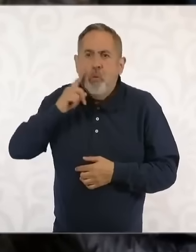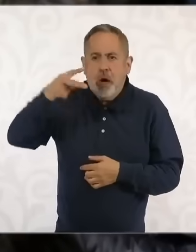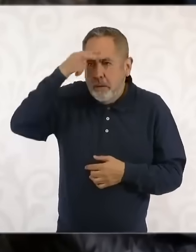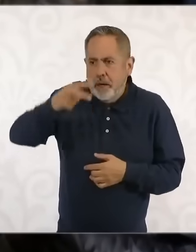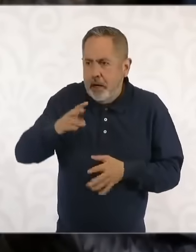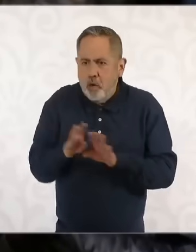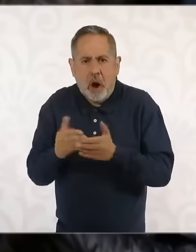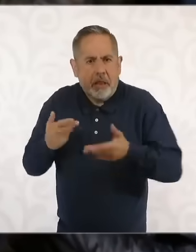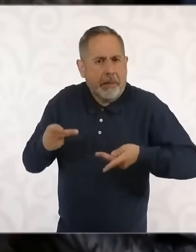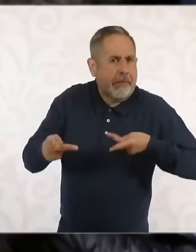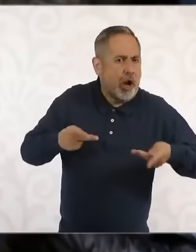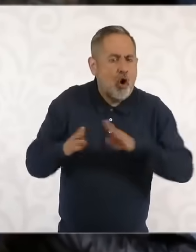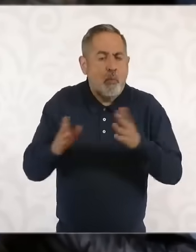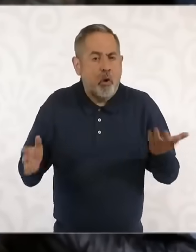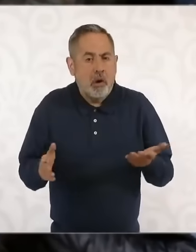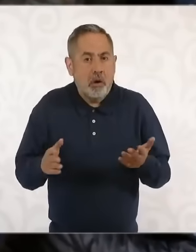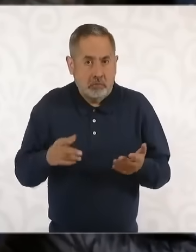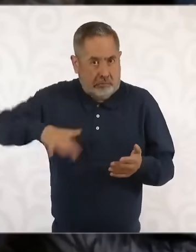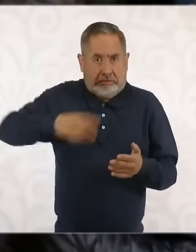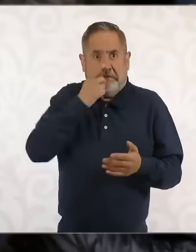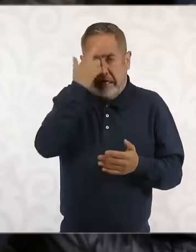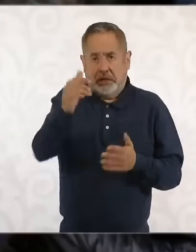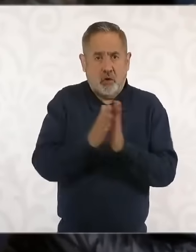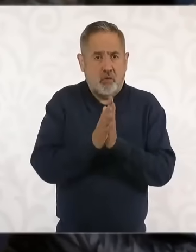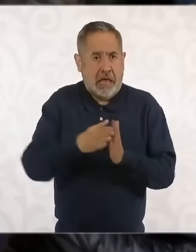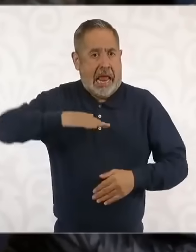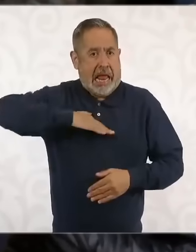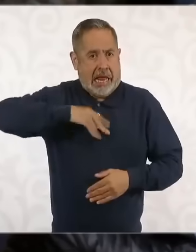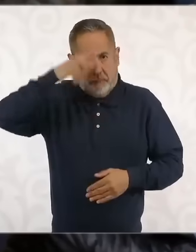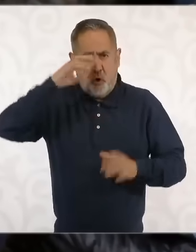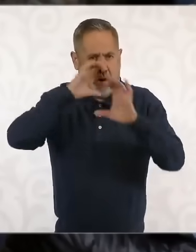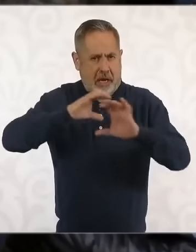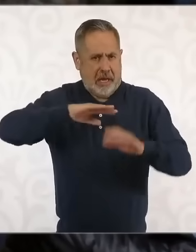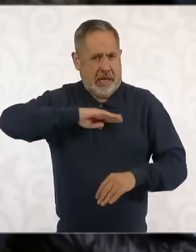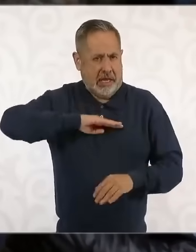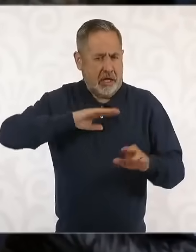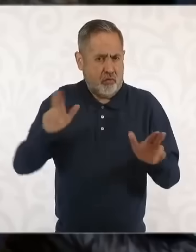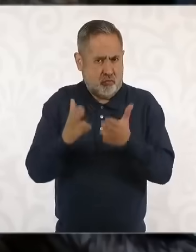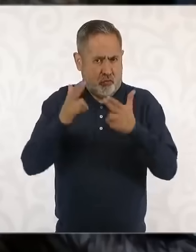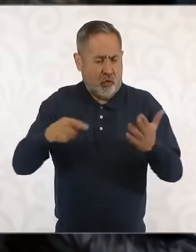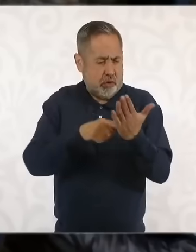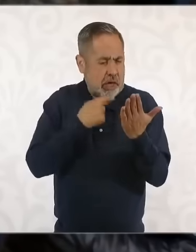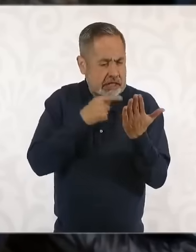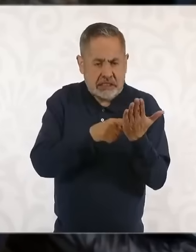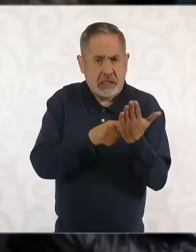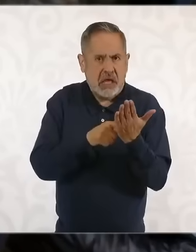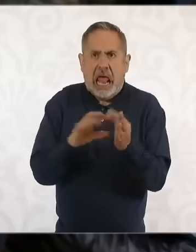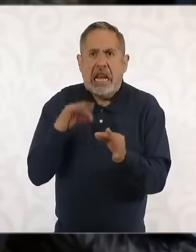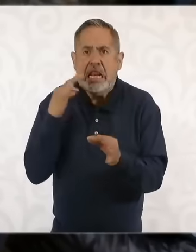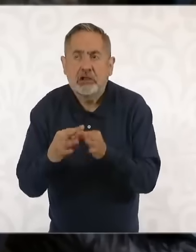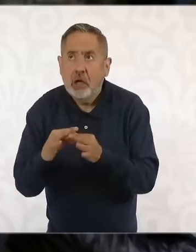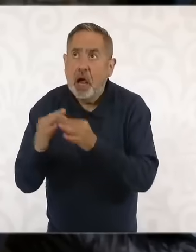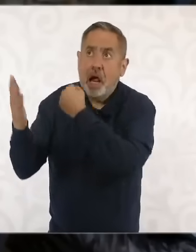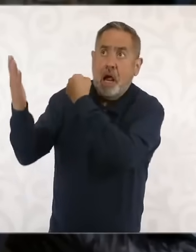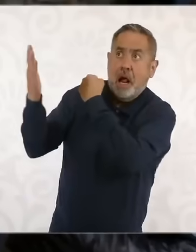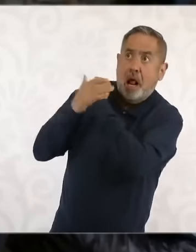hace un momento, pues hasta en el himno lo conocemos desde niños, desde niñas, que hay que estar listos cuando esté el